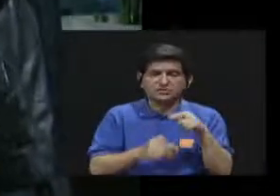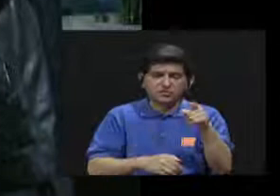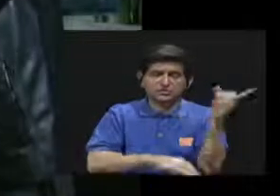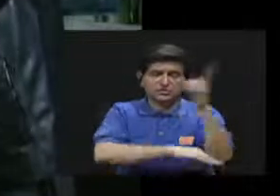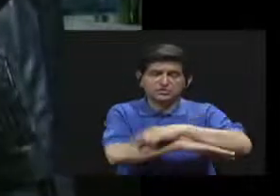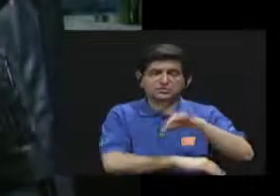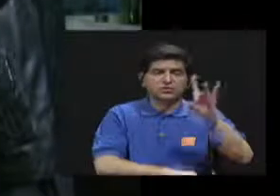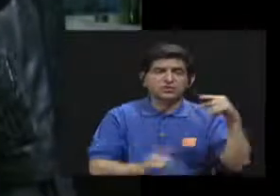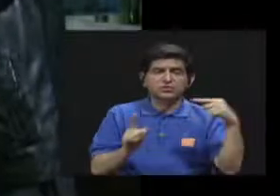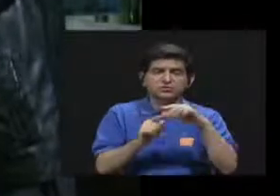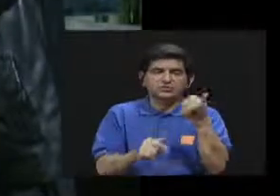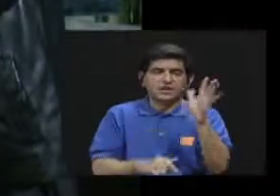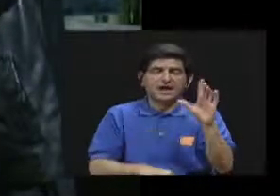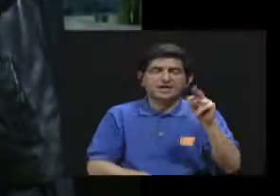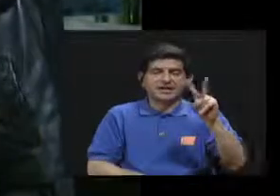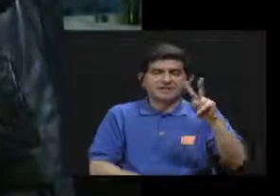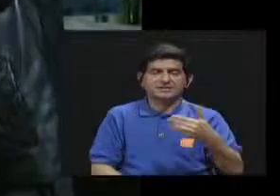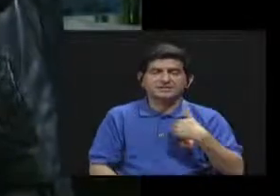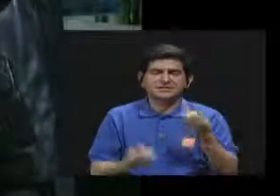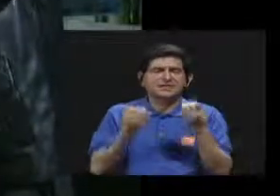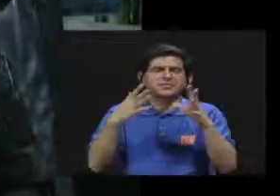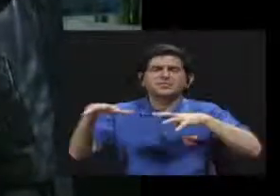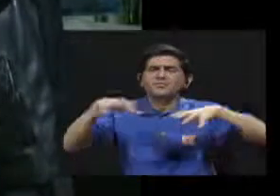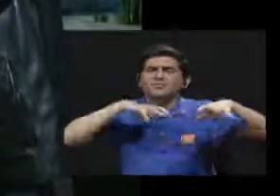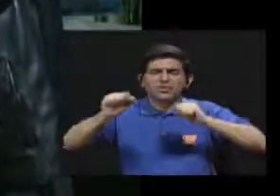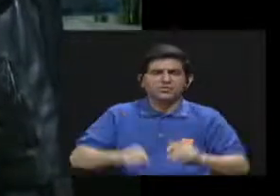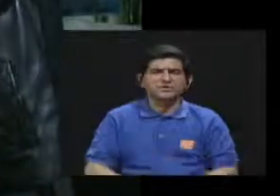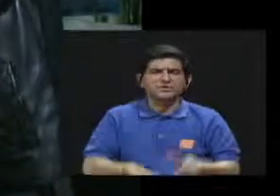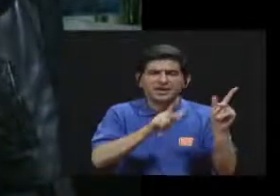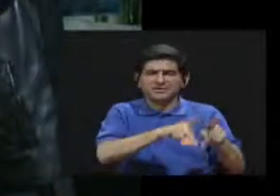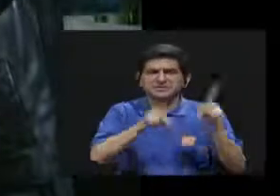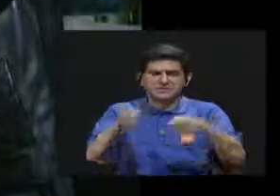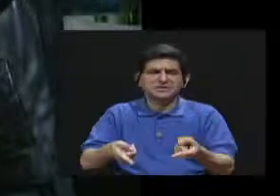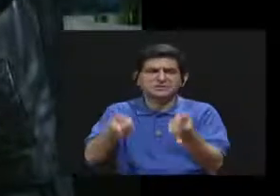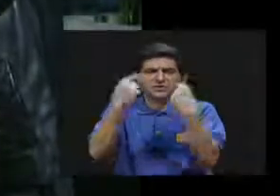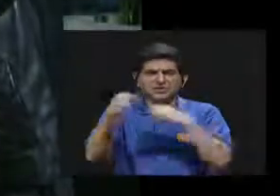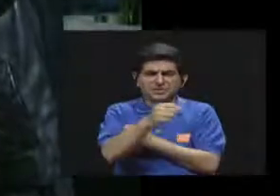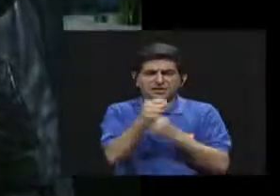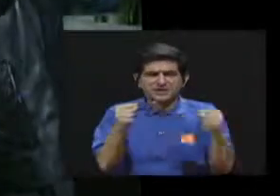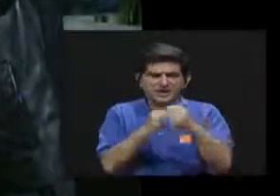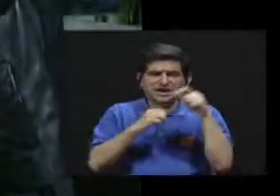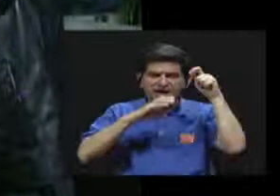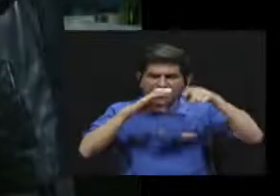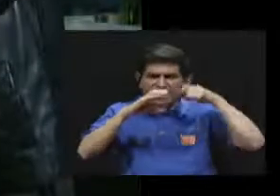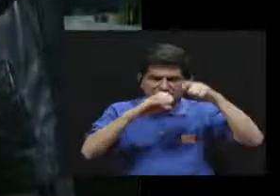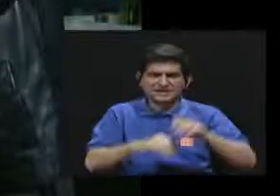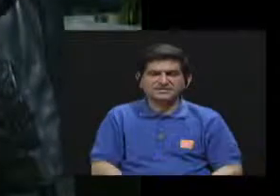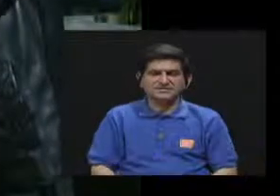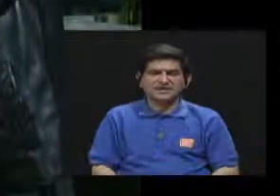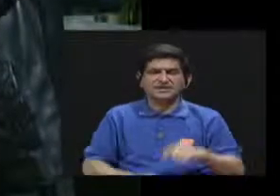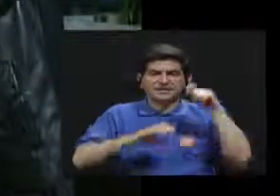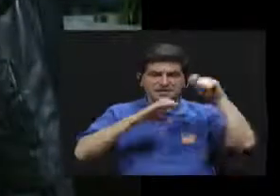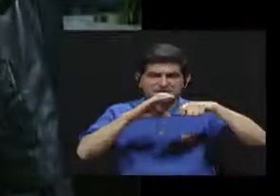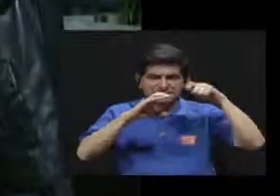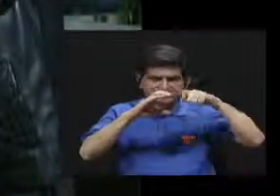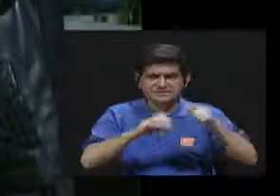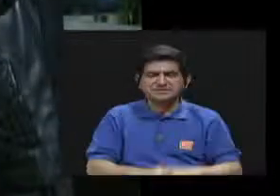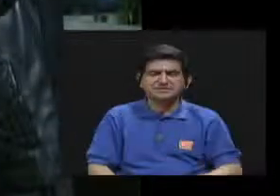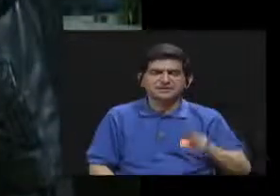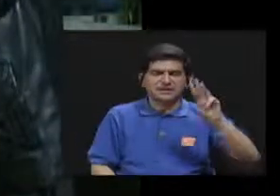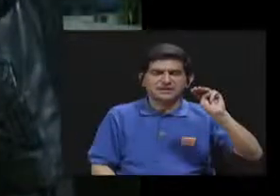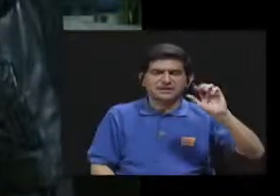noviembre, tuvimos tantas actividades, tantas personas se acercaron a las salas de cine, tanto del Magali como la Sala Garbo,